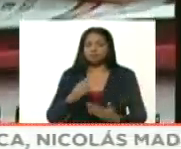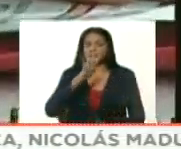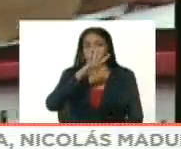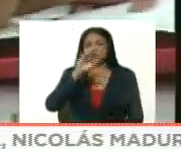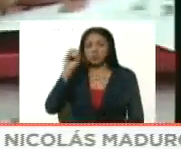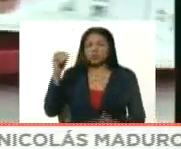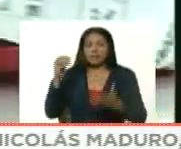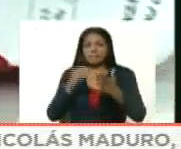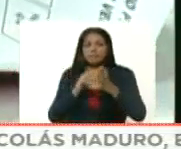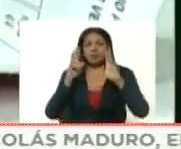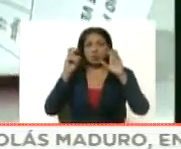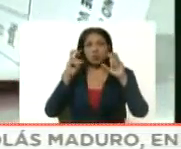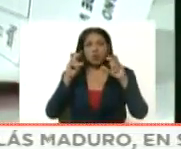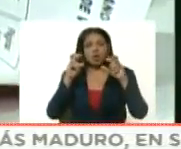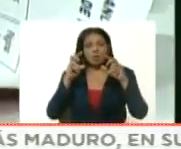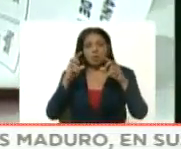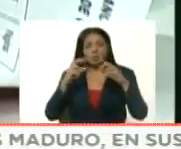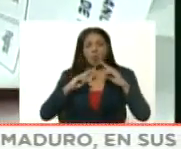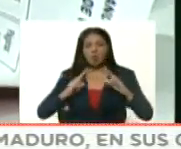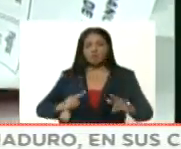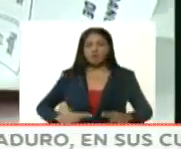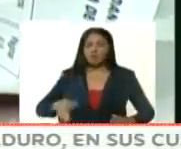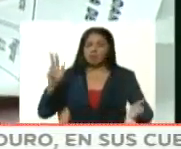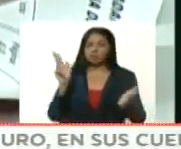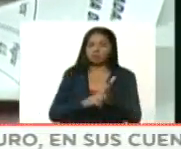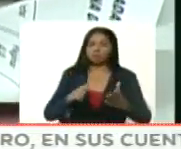50.000 nuevos uniformes. ¡Cúmplase!